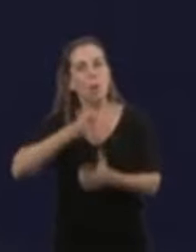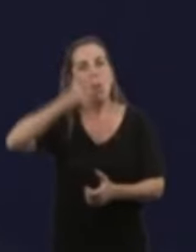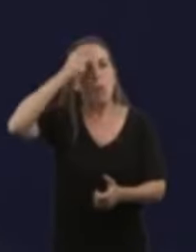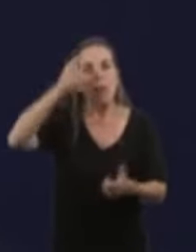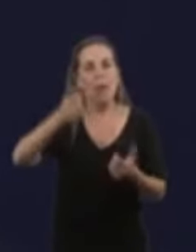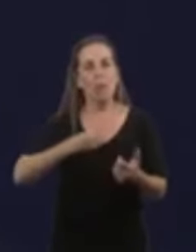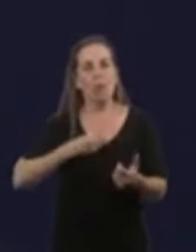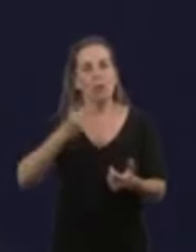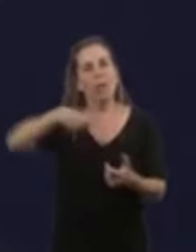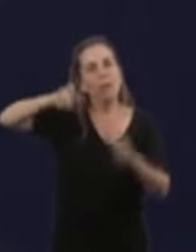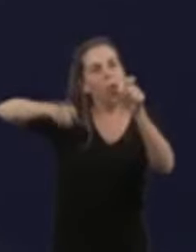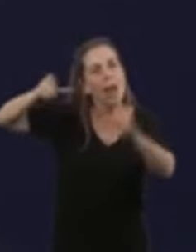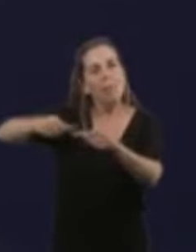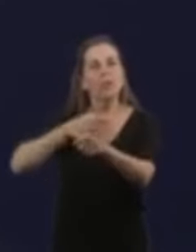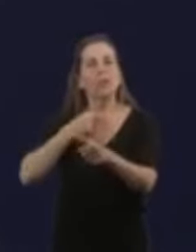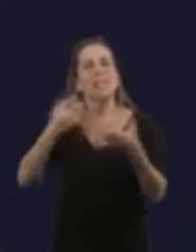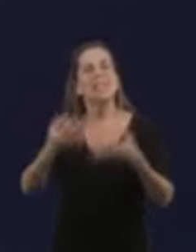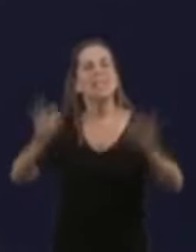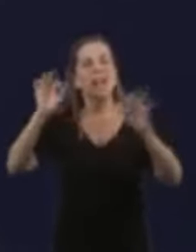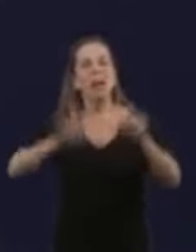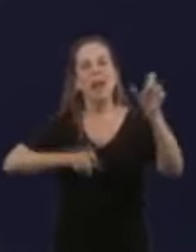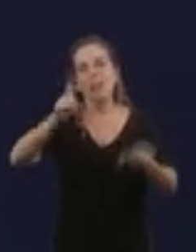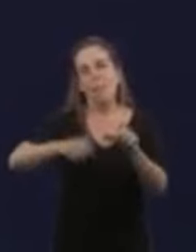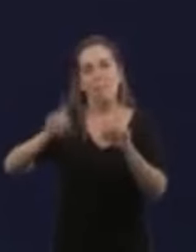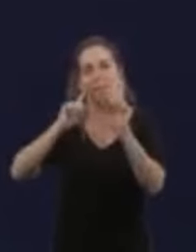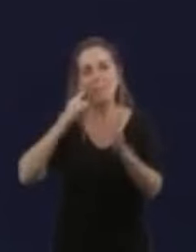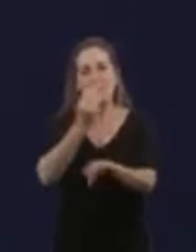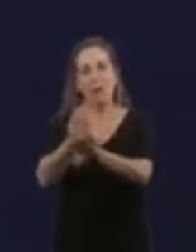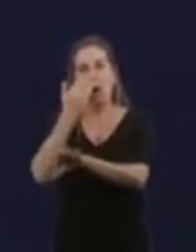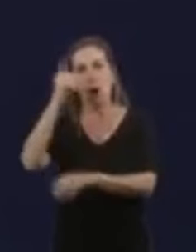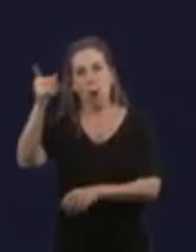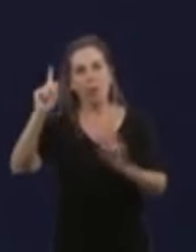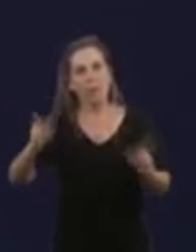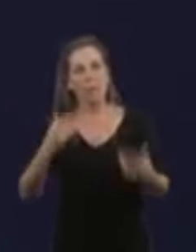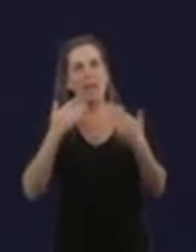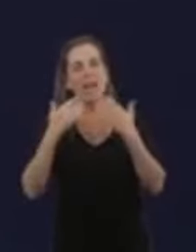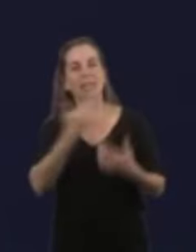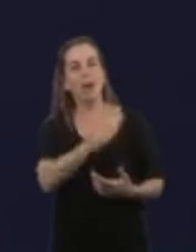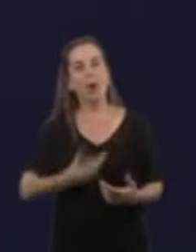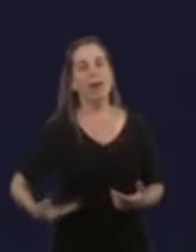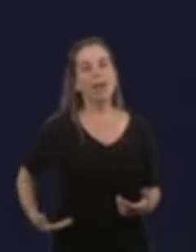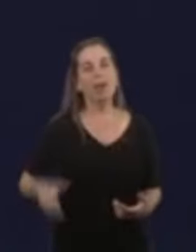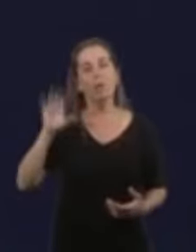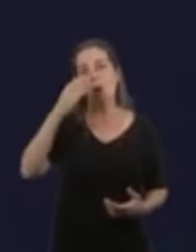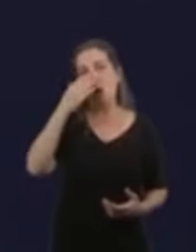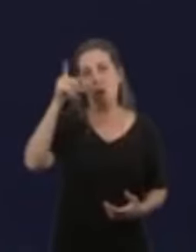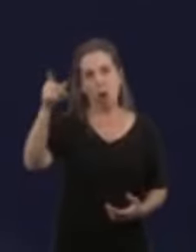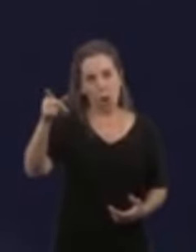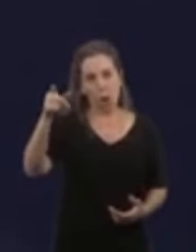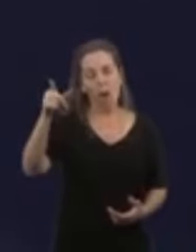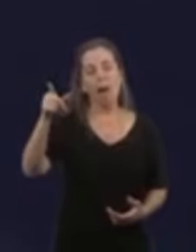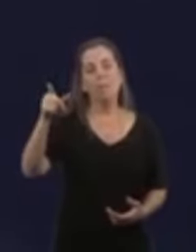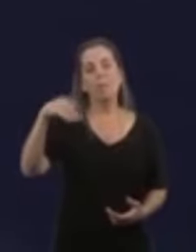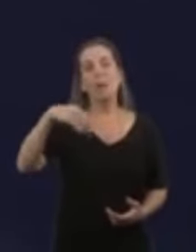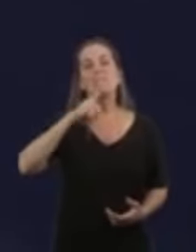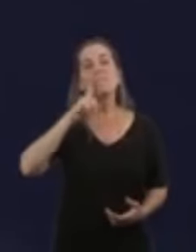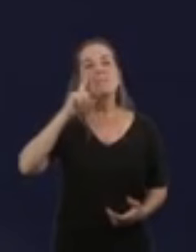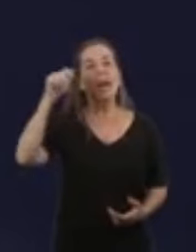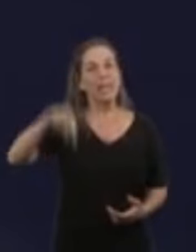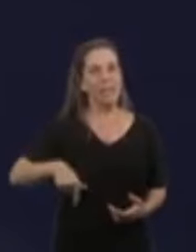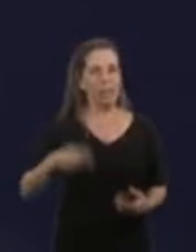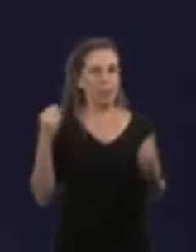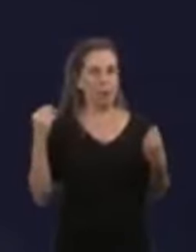y también agradecer por supuesto al gobernador de la provincia de Córdoba Martín yora eh por el trabajo conjunto